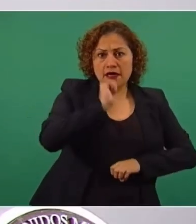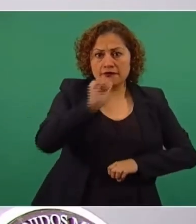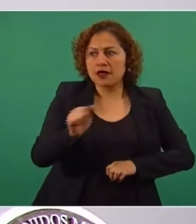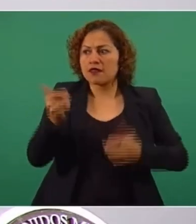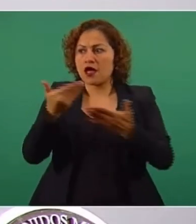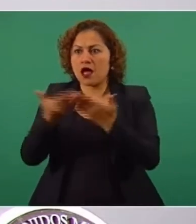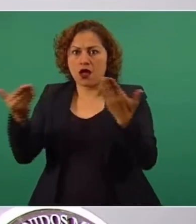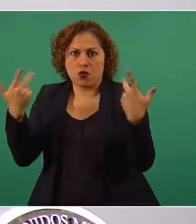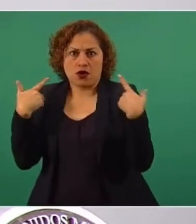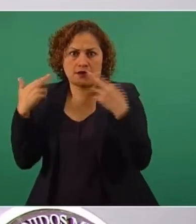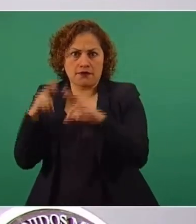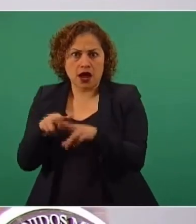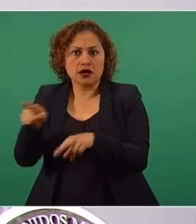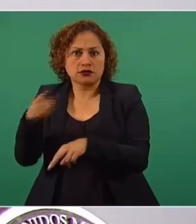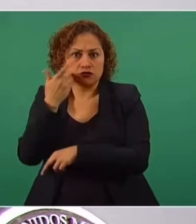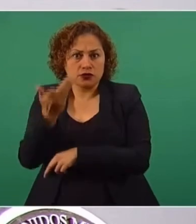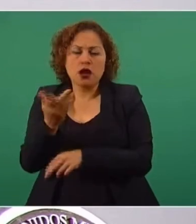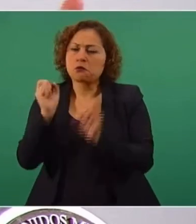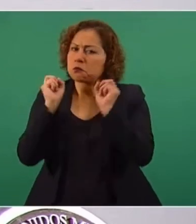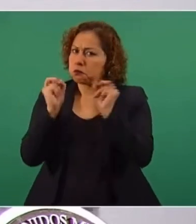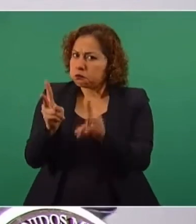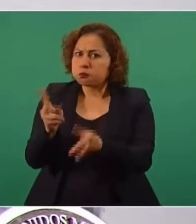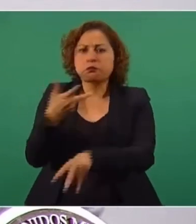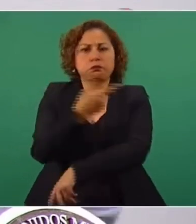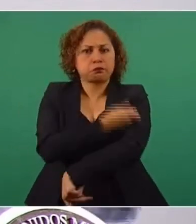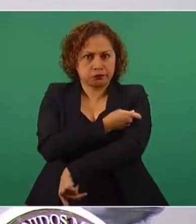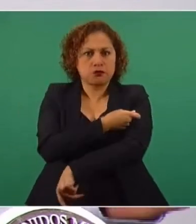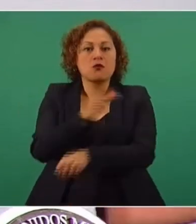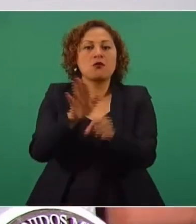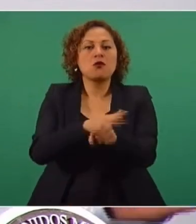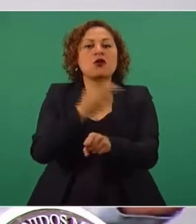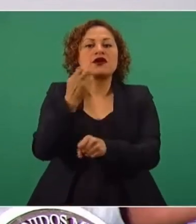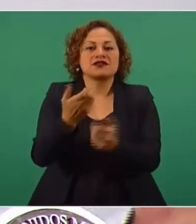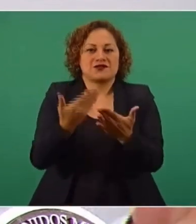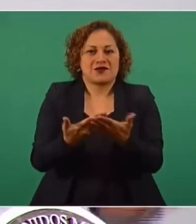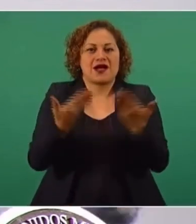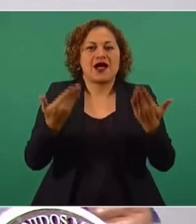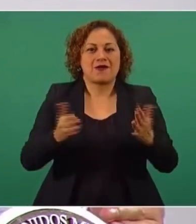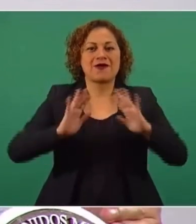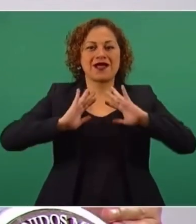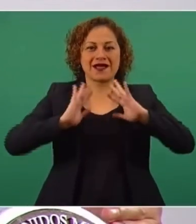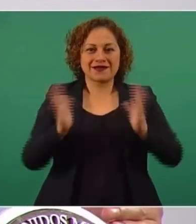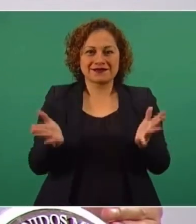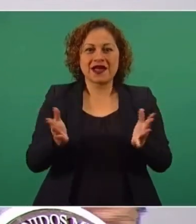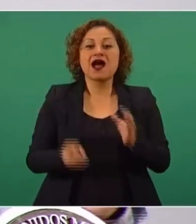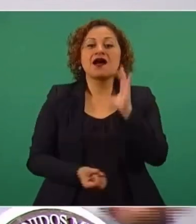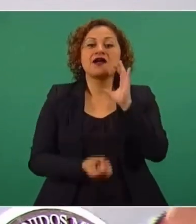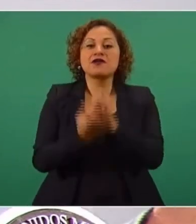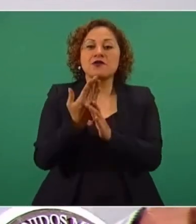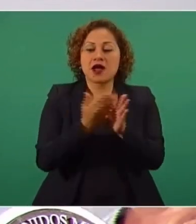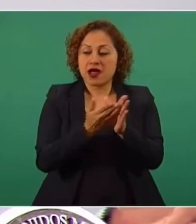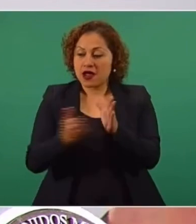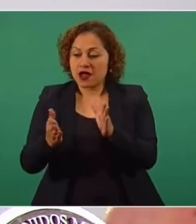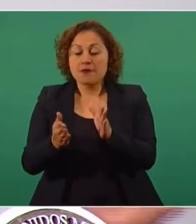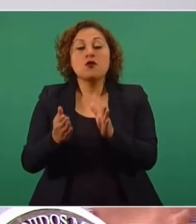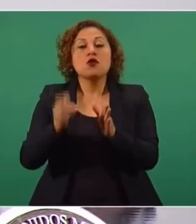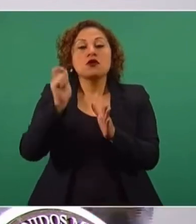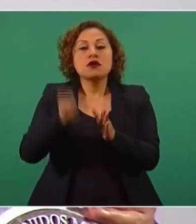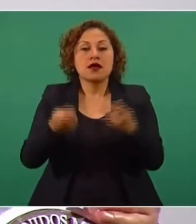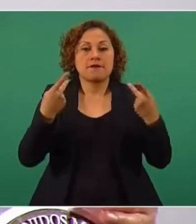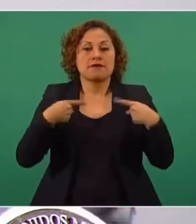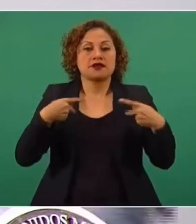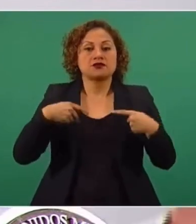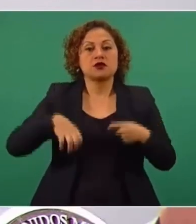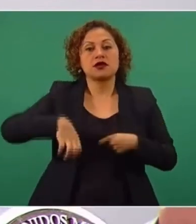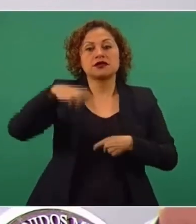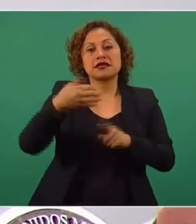ocurriendo, por eso decimos, ahora se abre la vacunación de 50 y más, pero toda persona que tenga 60 y